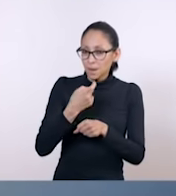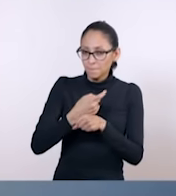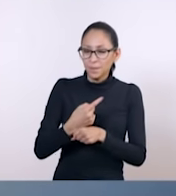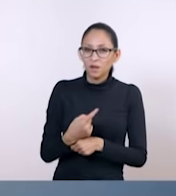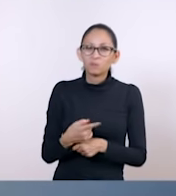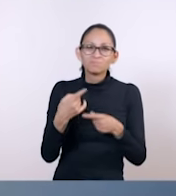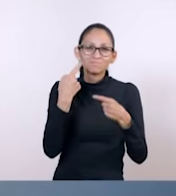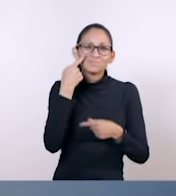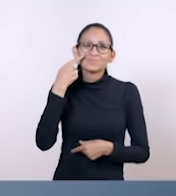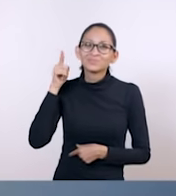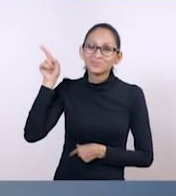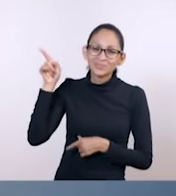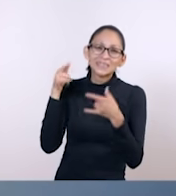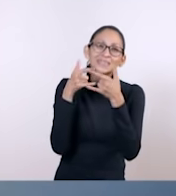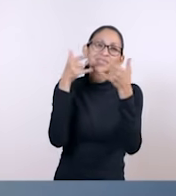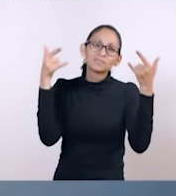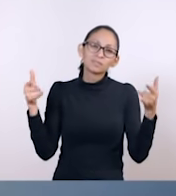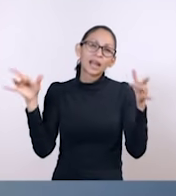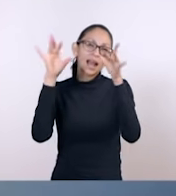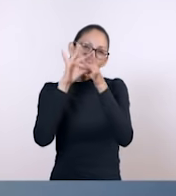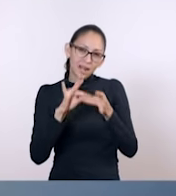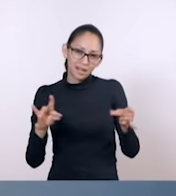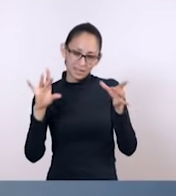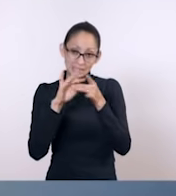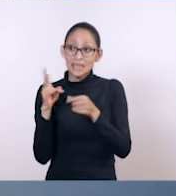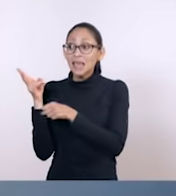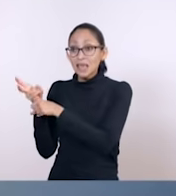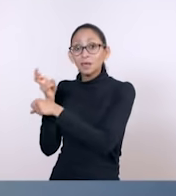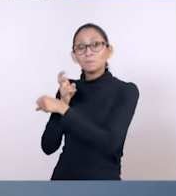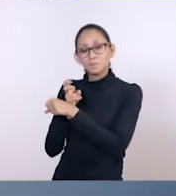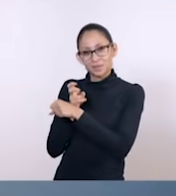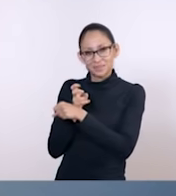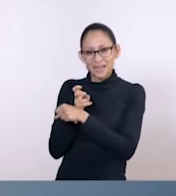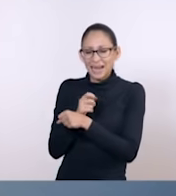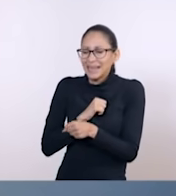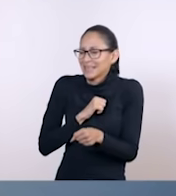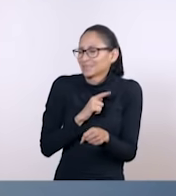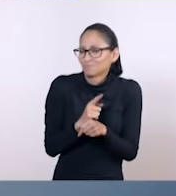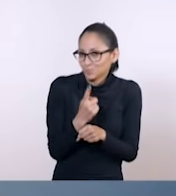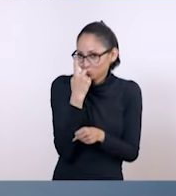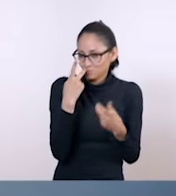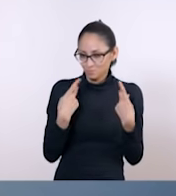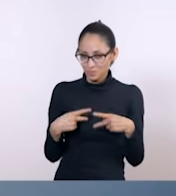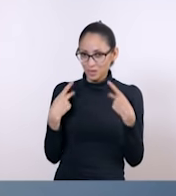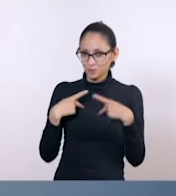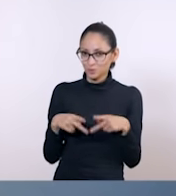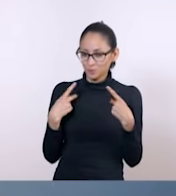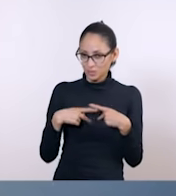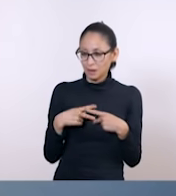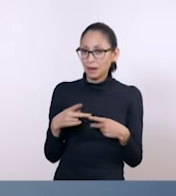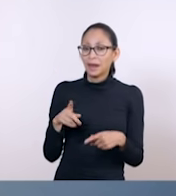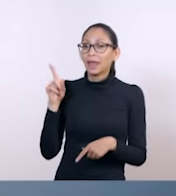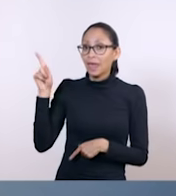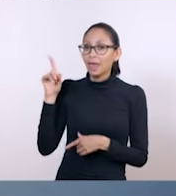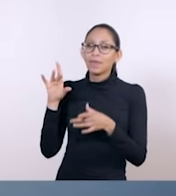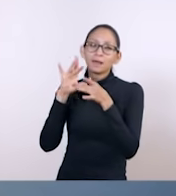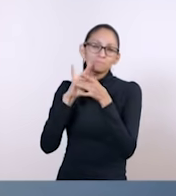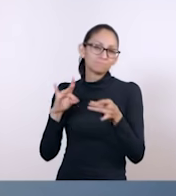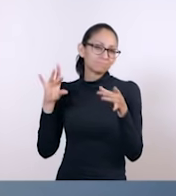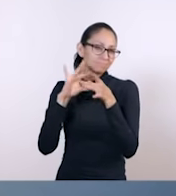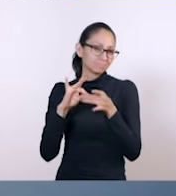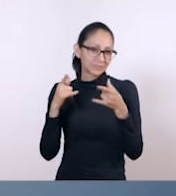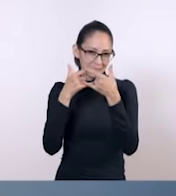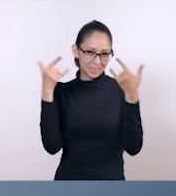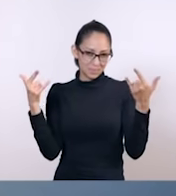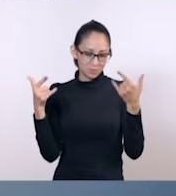Muy bien. Pues para escucharlo vamos a invitar una vez más a esta invitada muy especial, nuestra cuenta cuentos, para que